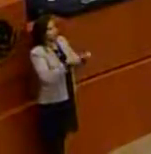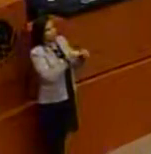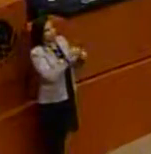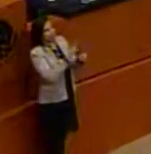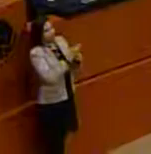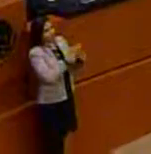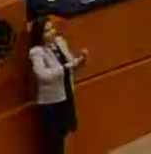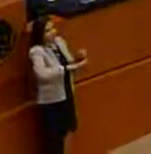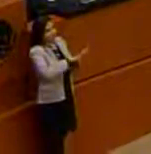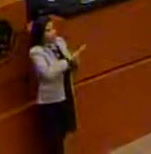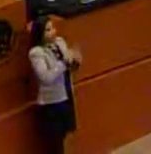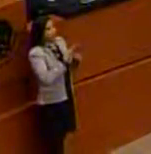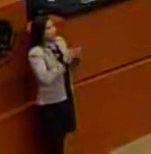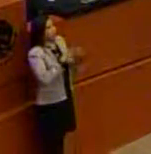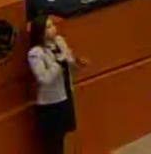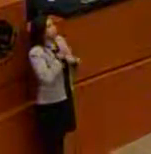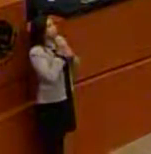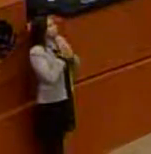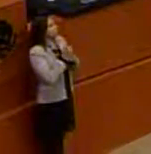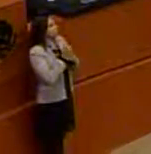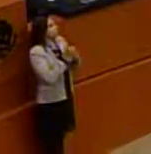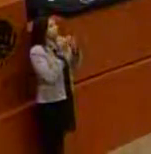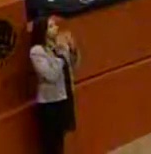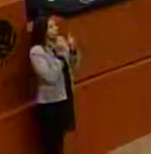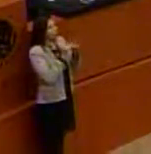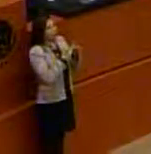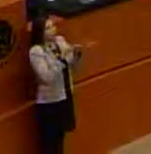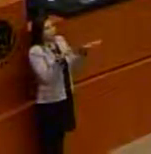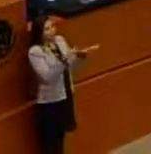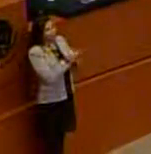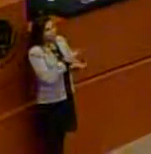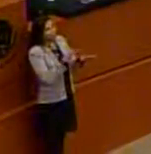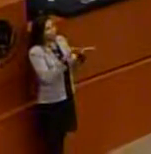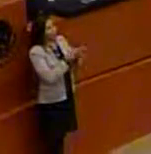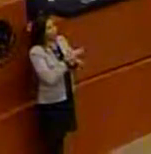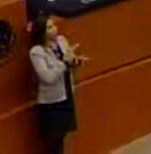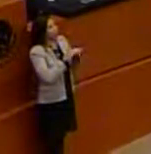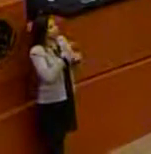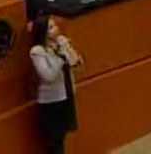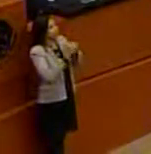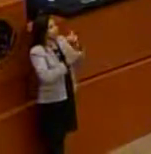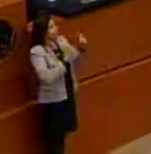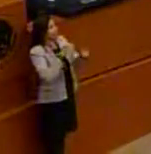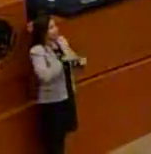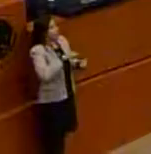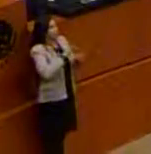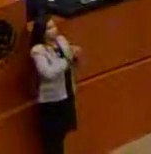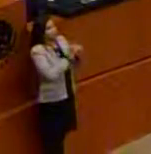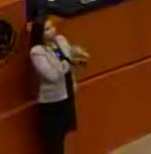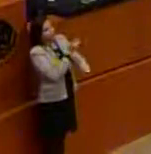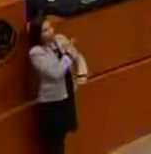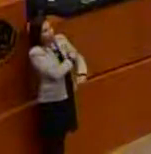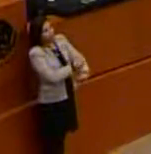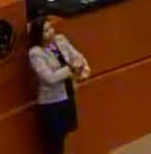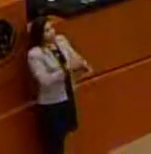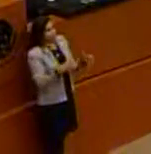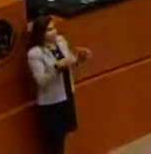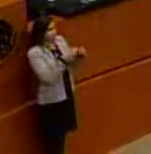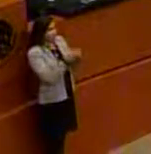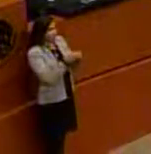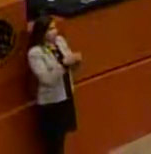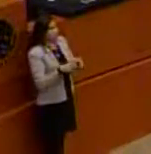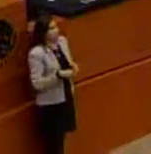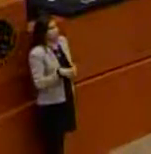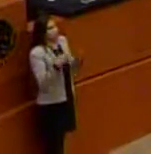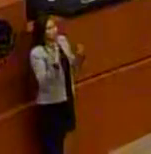una sociedad que está cambiando, que ha cambiado radicalmente, pero va a seguir cambiando, cada vez más urbana, a veces con familias